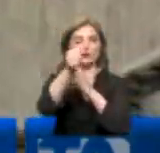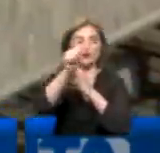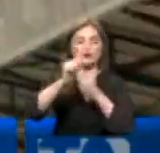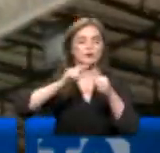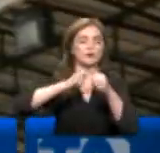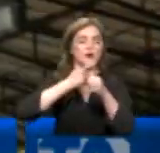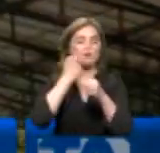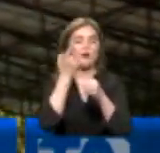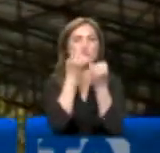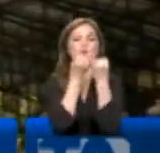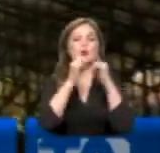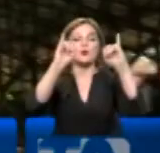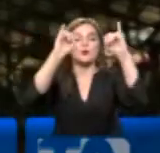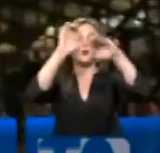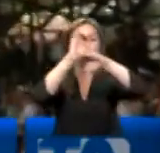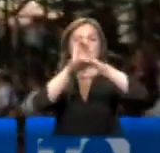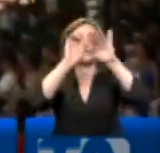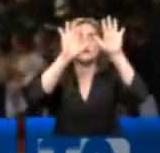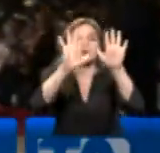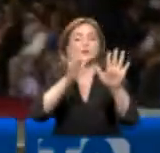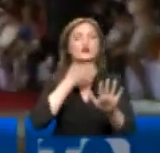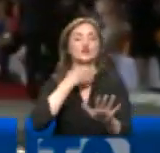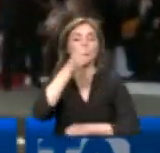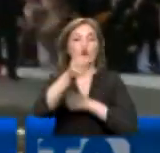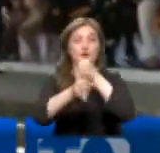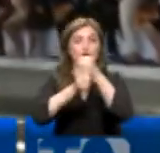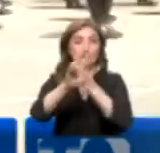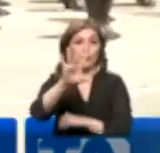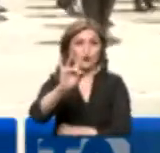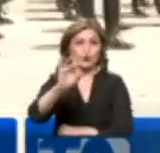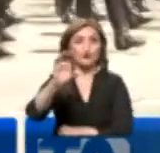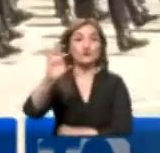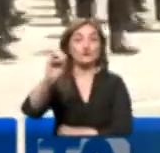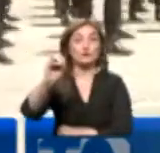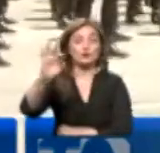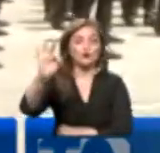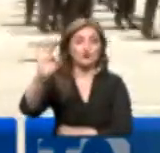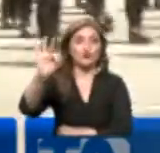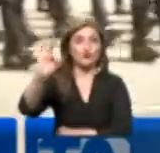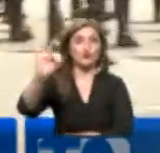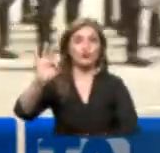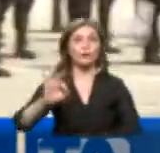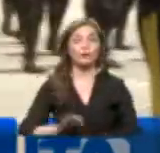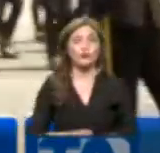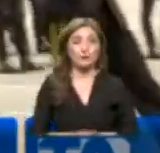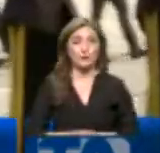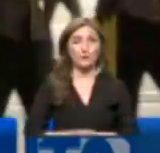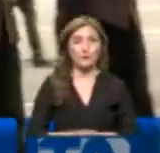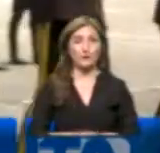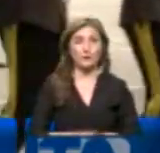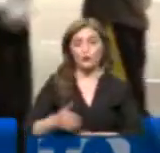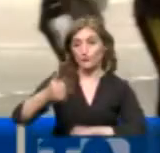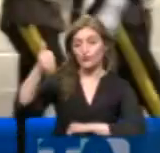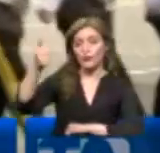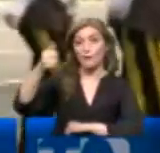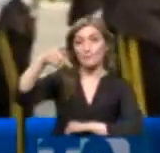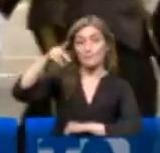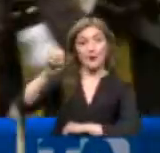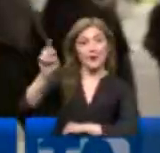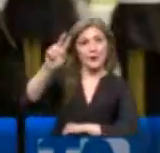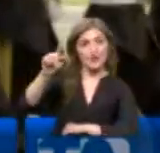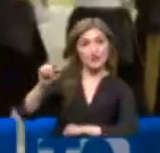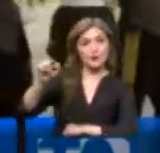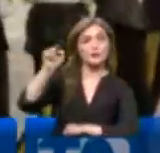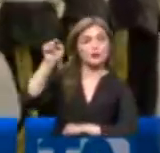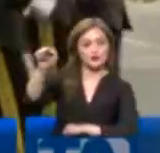grito de independencia del 10 de agosto de 1809. El general Javier Pérez, tras resaltar la